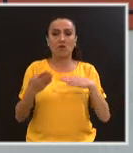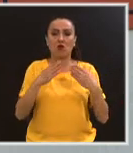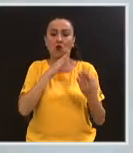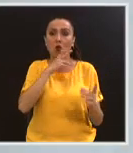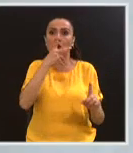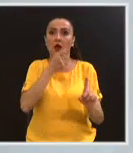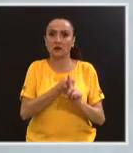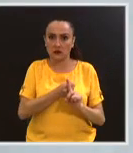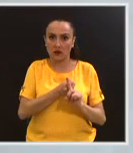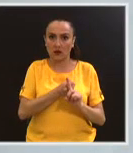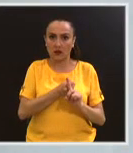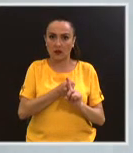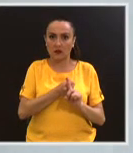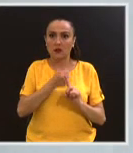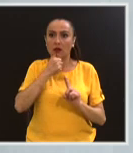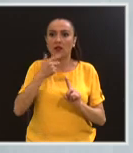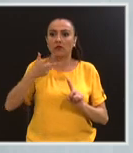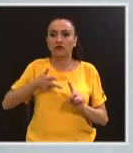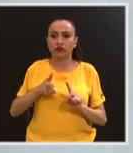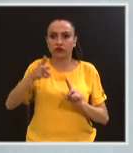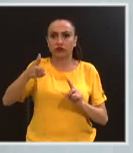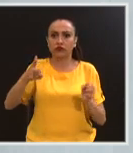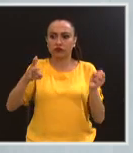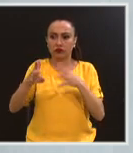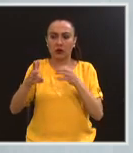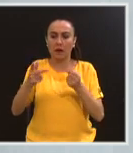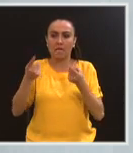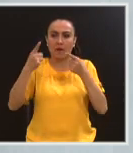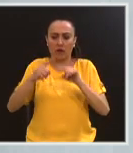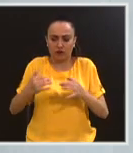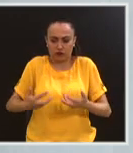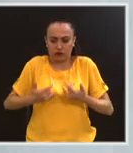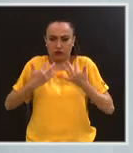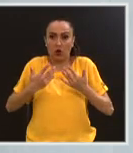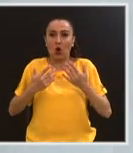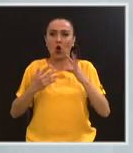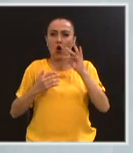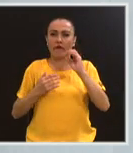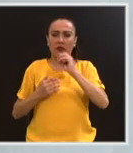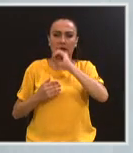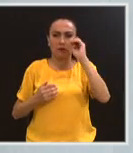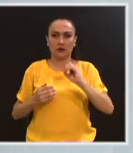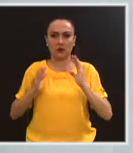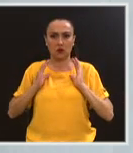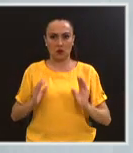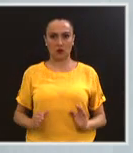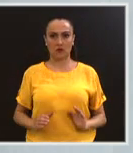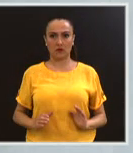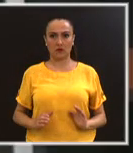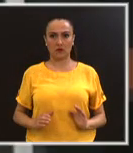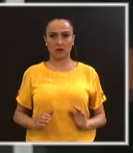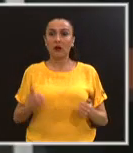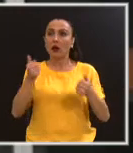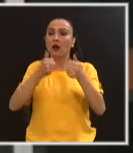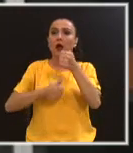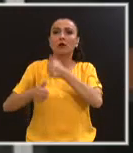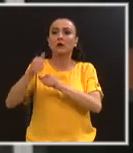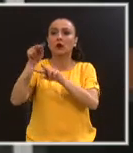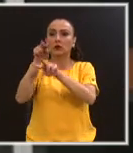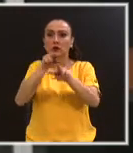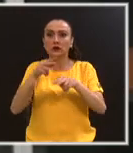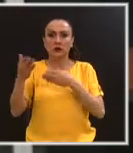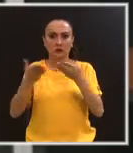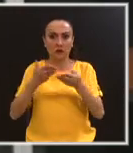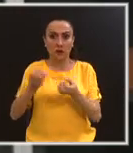accidente durante la carga de un camión cisterna que le provocó quemaduras en el 90 de su cuerpo la autoridad reguladora de los servicios